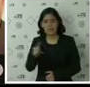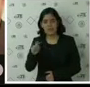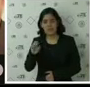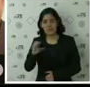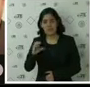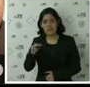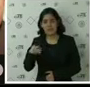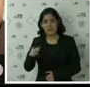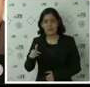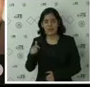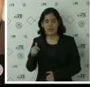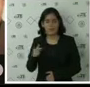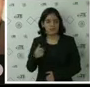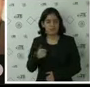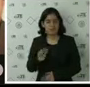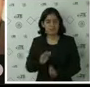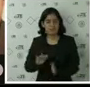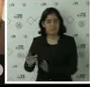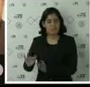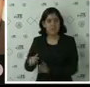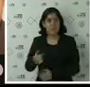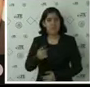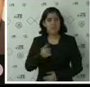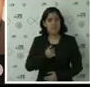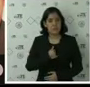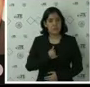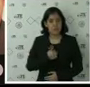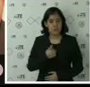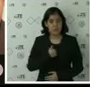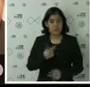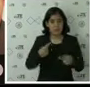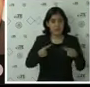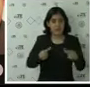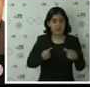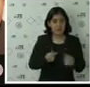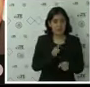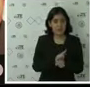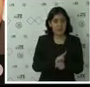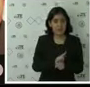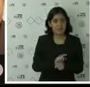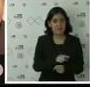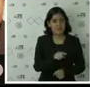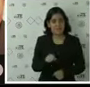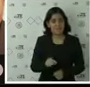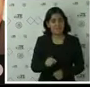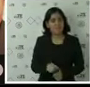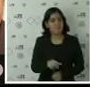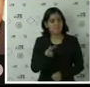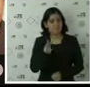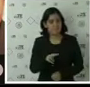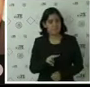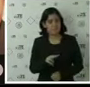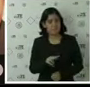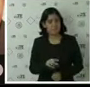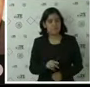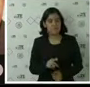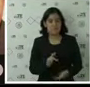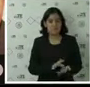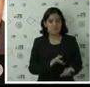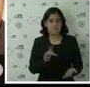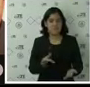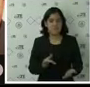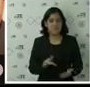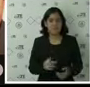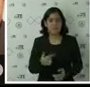La gran satisfacción que me ha dado escucharlas y escucharlos, van para adelante, bien lo dijo Gloria, y yo creo lo mismo,